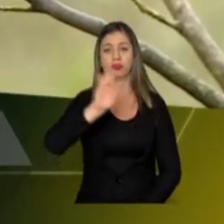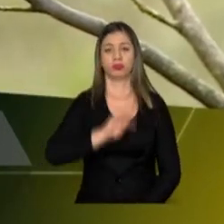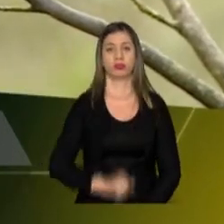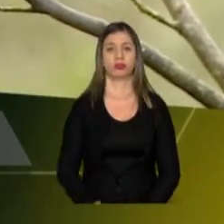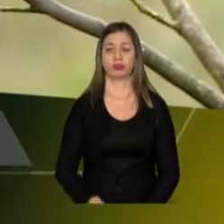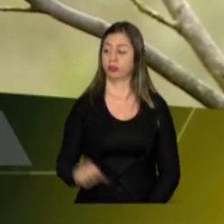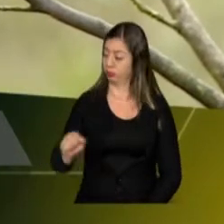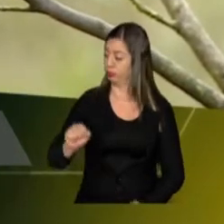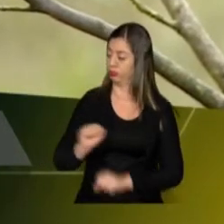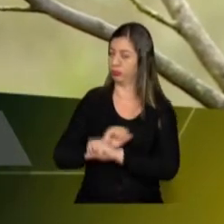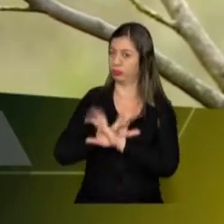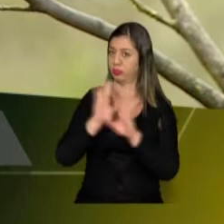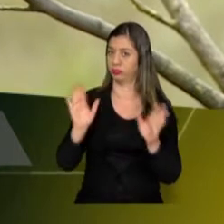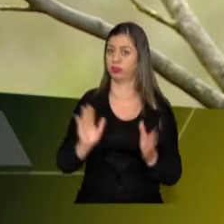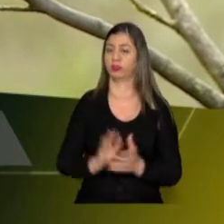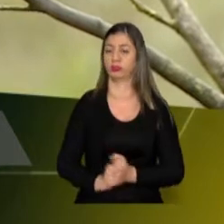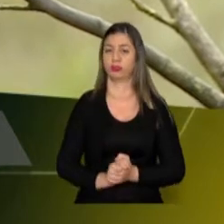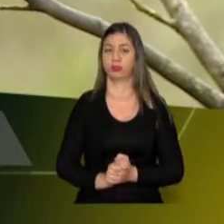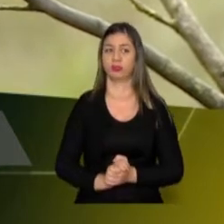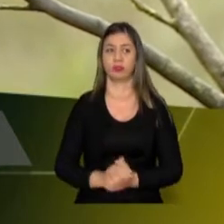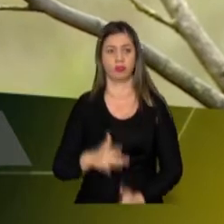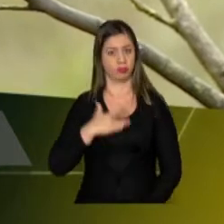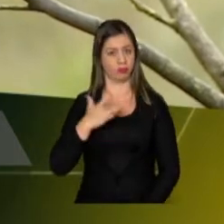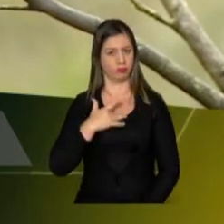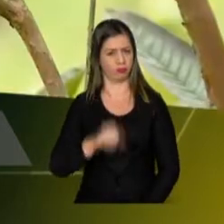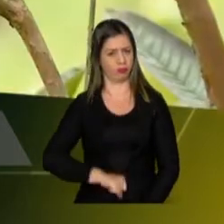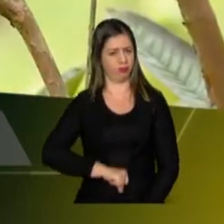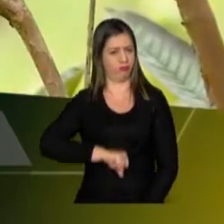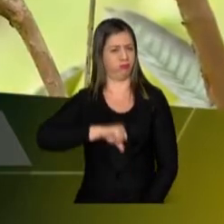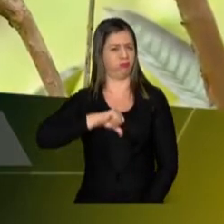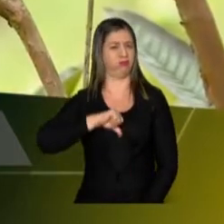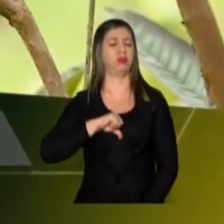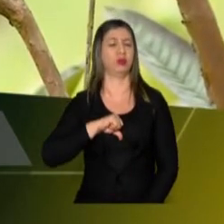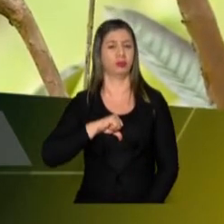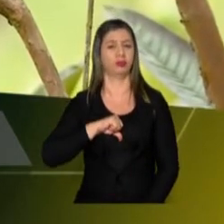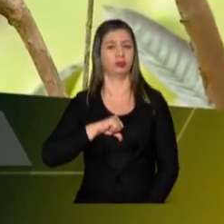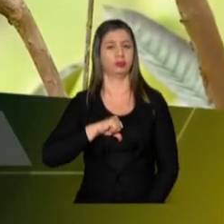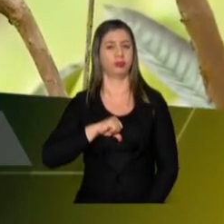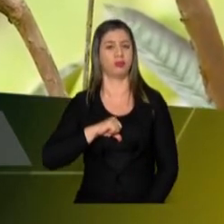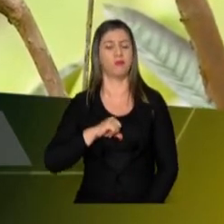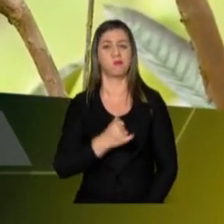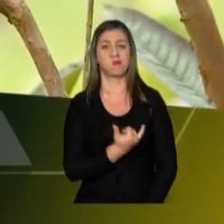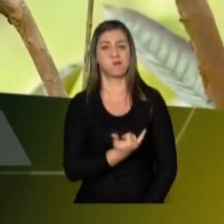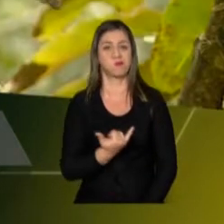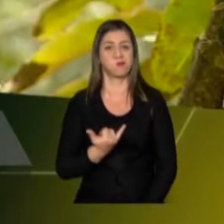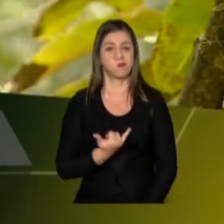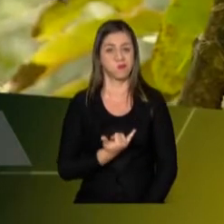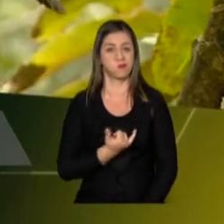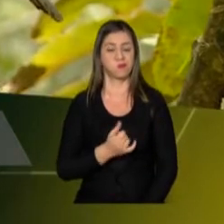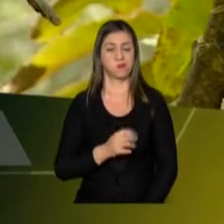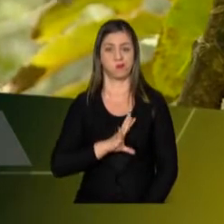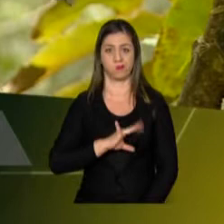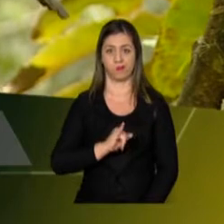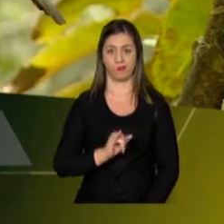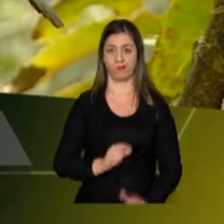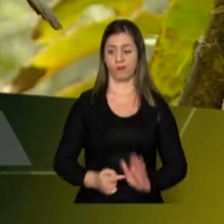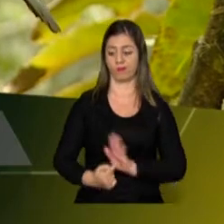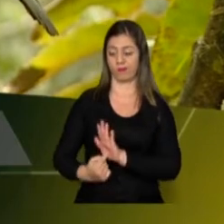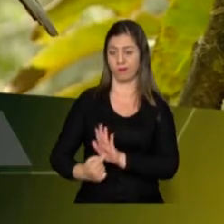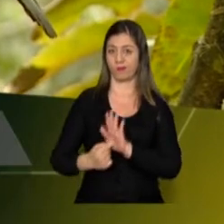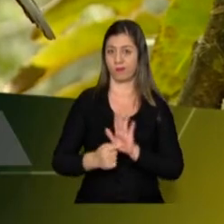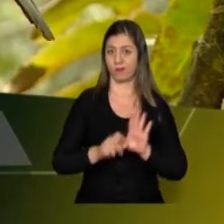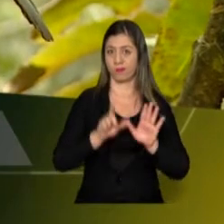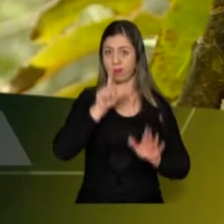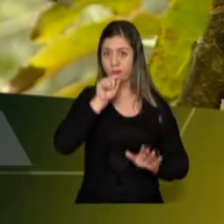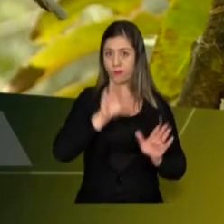Claro. Nosotros tenemos que sentirnos orgullosísimos de ser la capital de las aves, pero